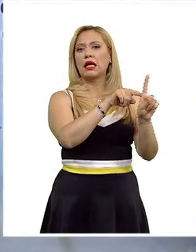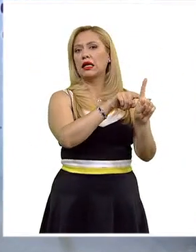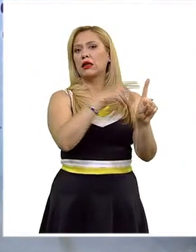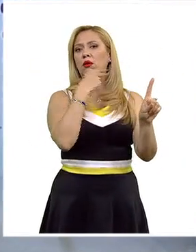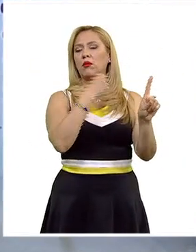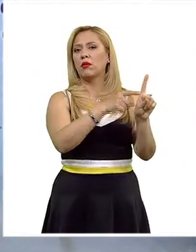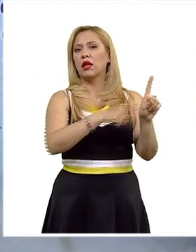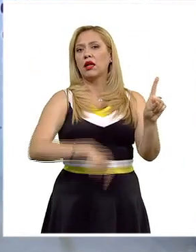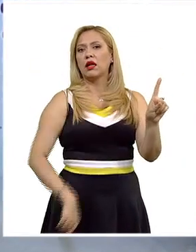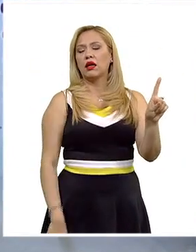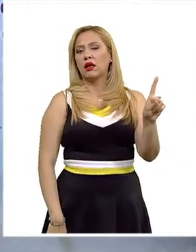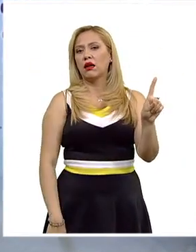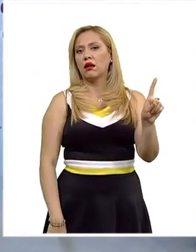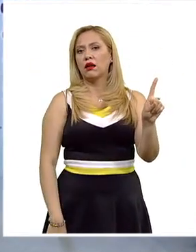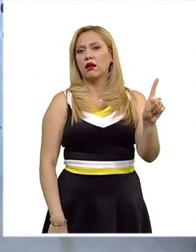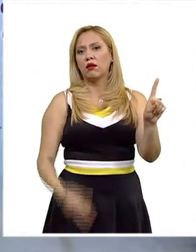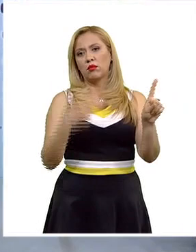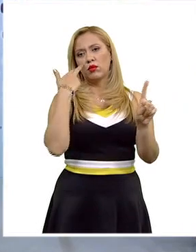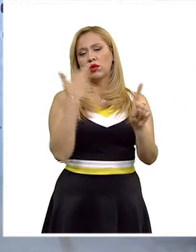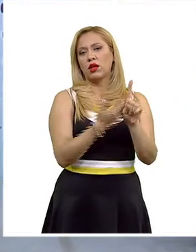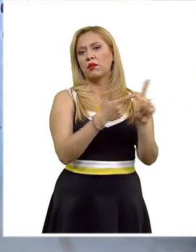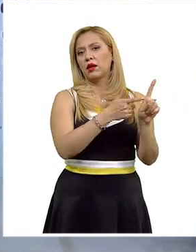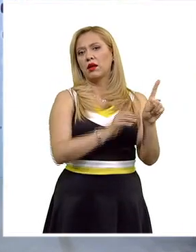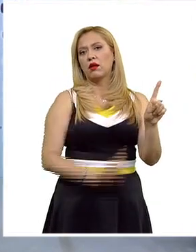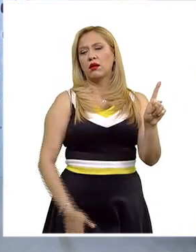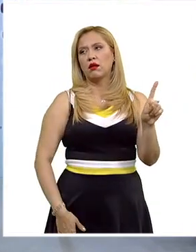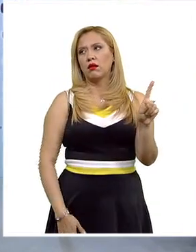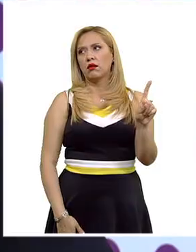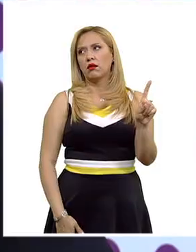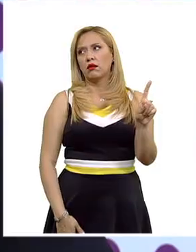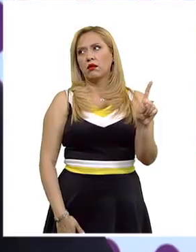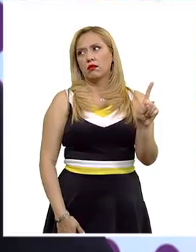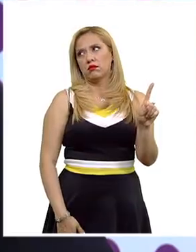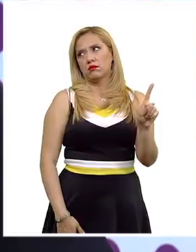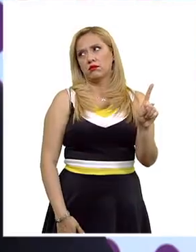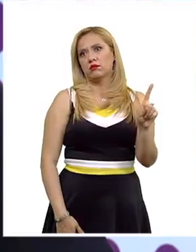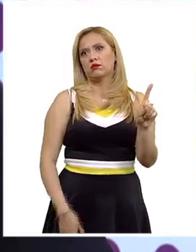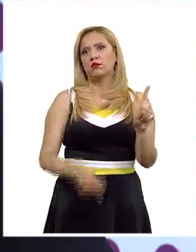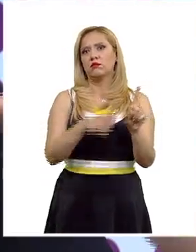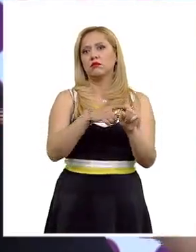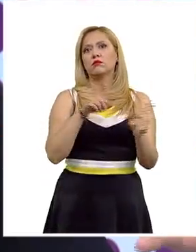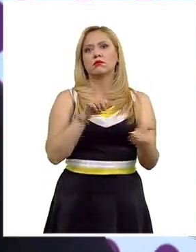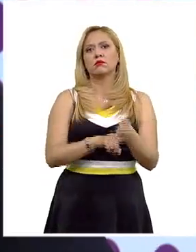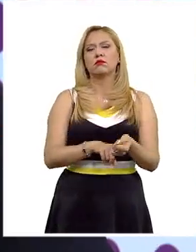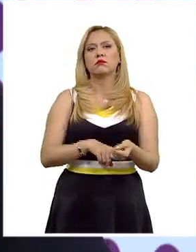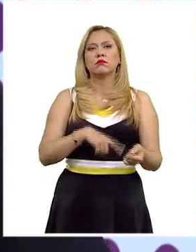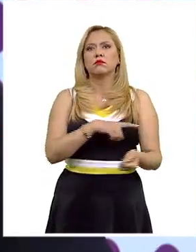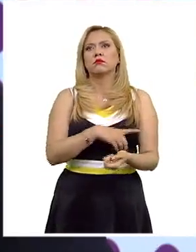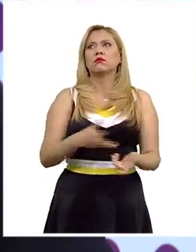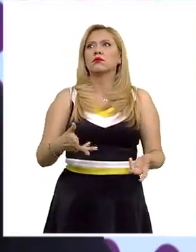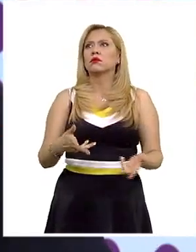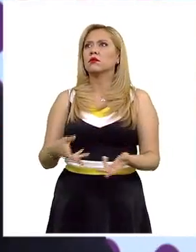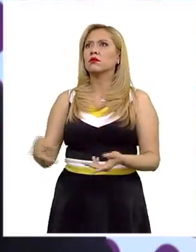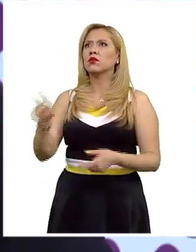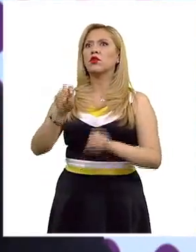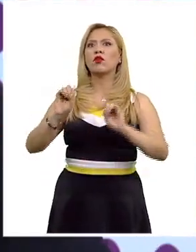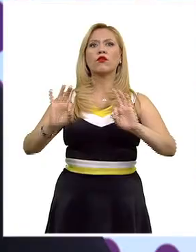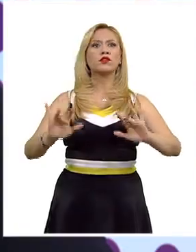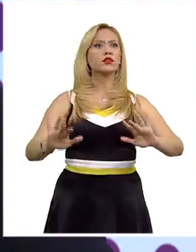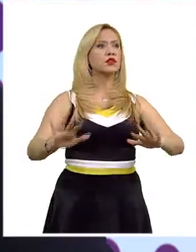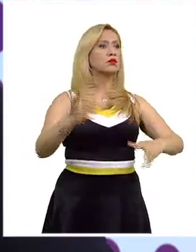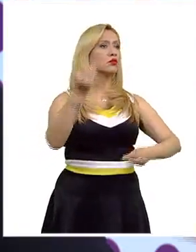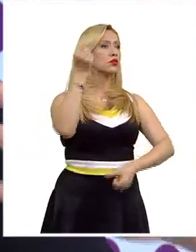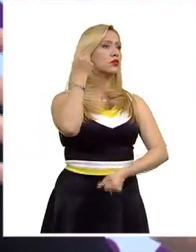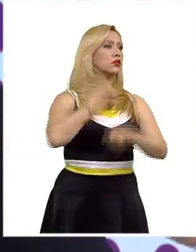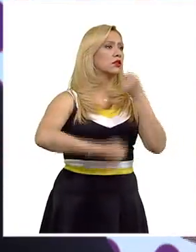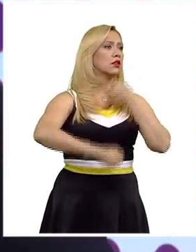el que hizo lo que hizo y el responsable de lo que hizo, cuando en realidad pues Chuchito vive en una empresa donde eso está sucediendo por algo,